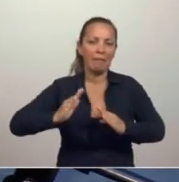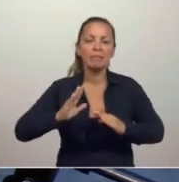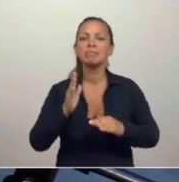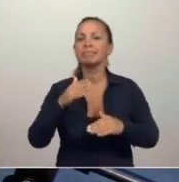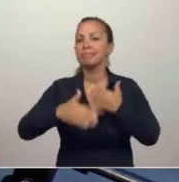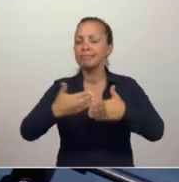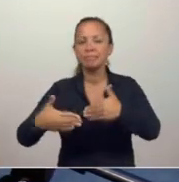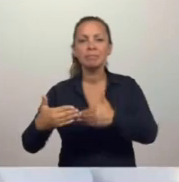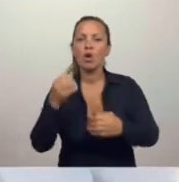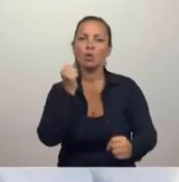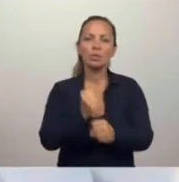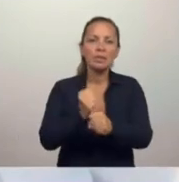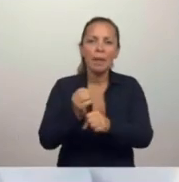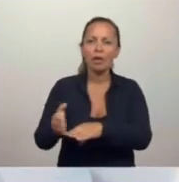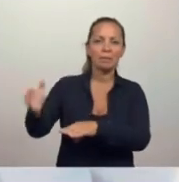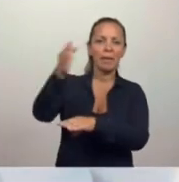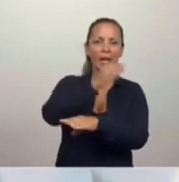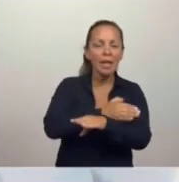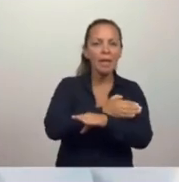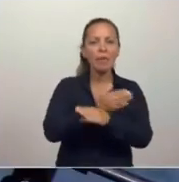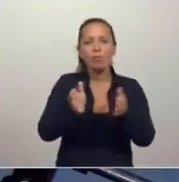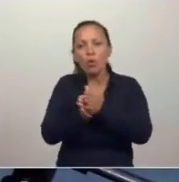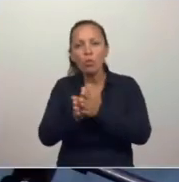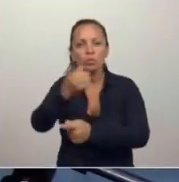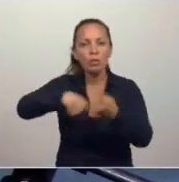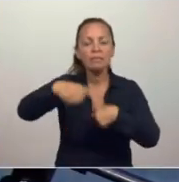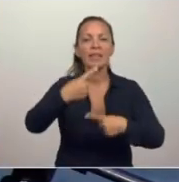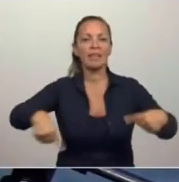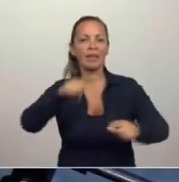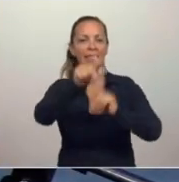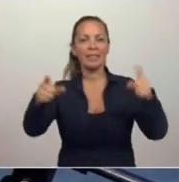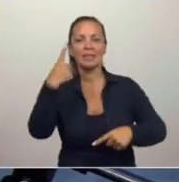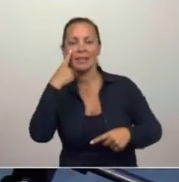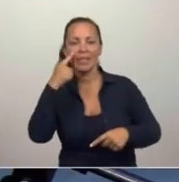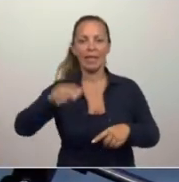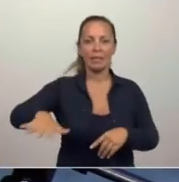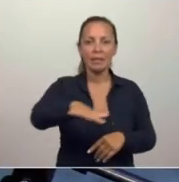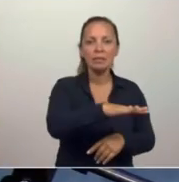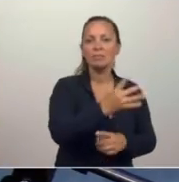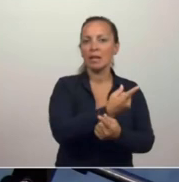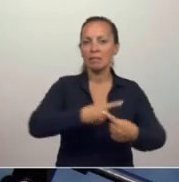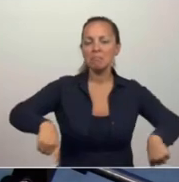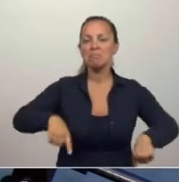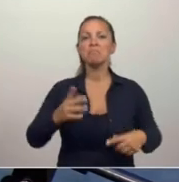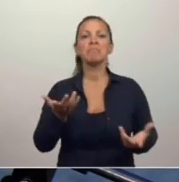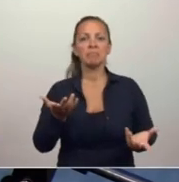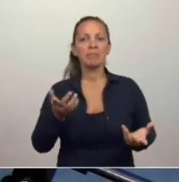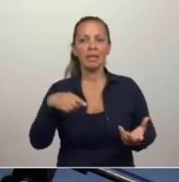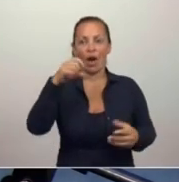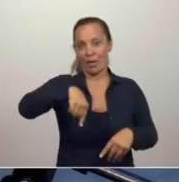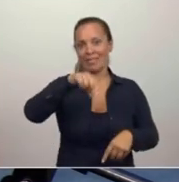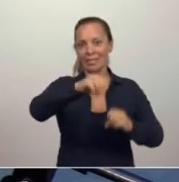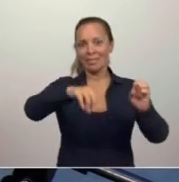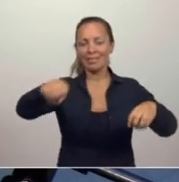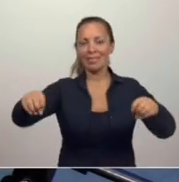un trabajo preparatorio junto con los intendentes de diferentes distrito de diferentes regiones que nos acompañan hoy